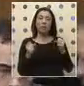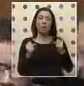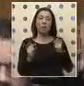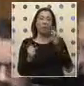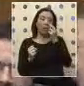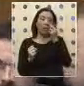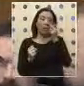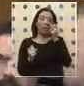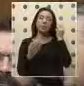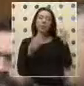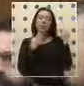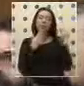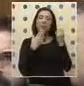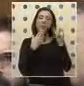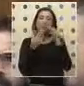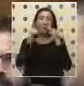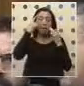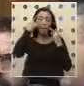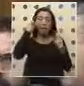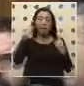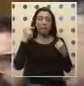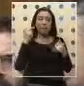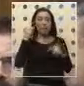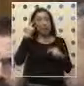también considerar